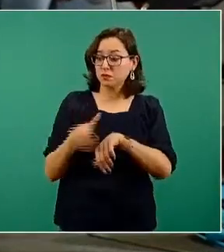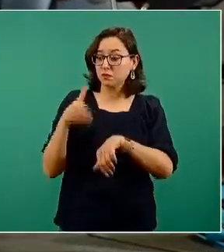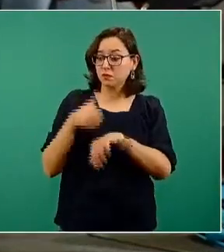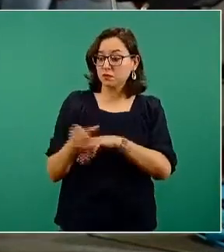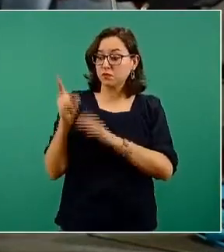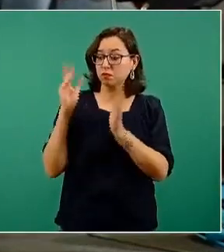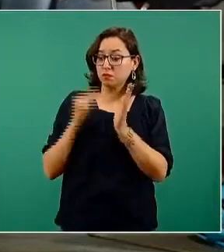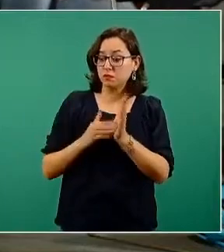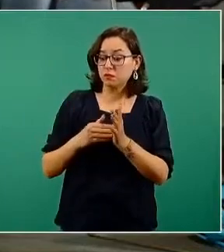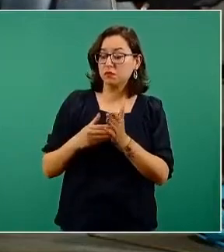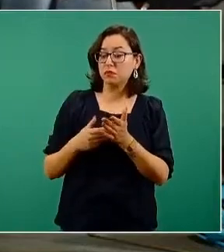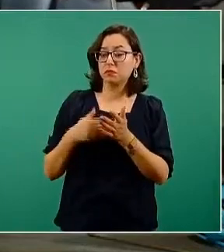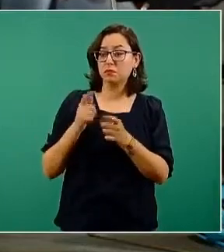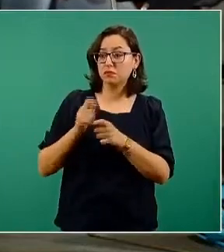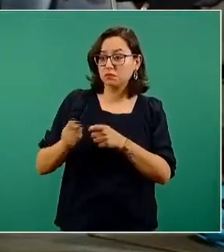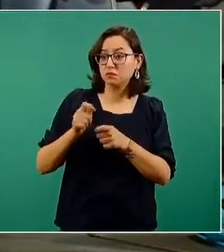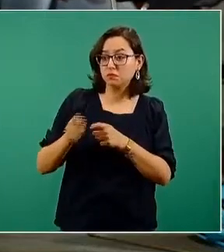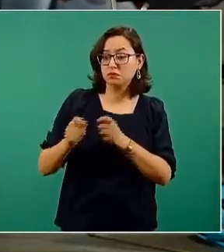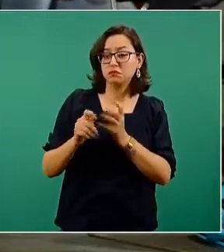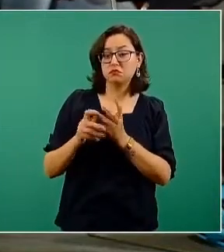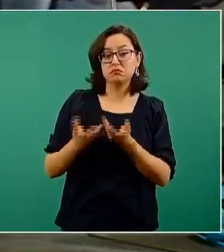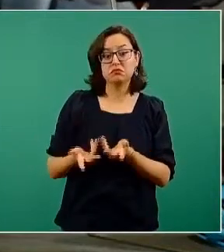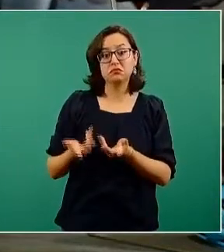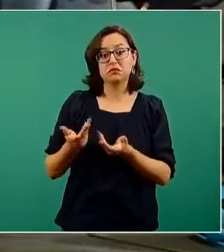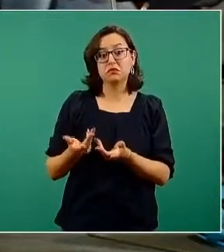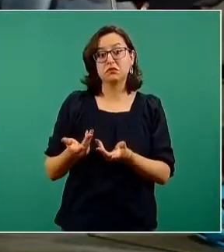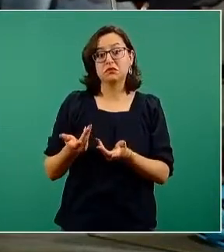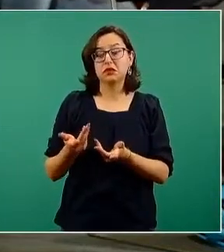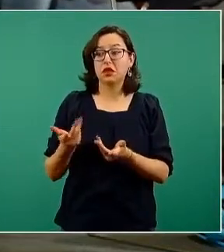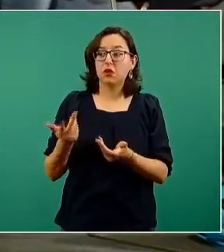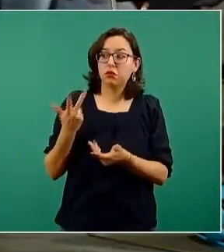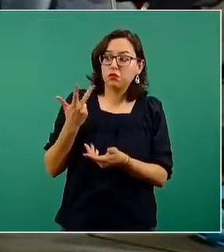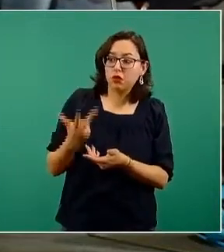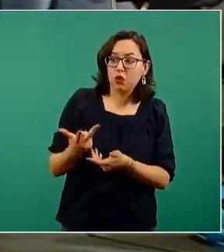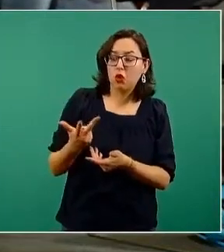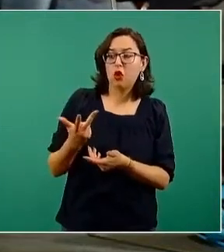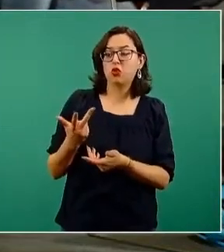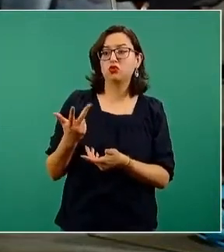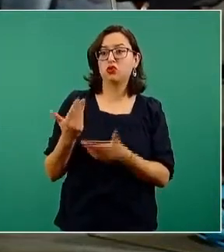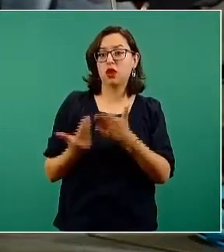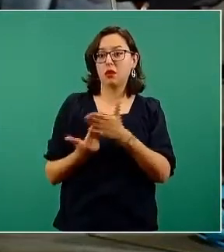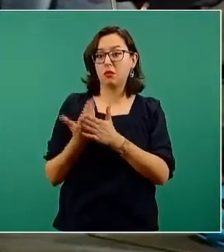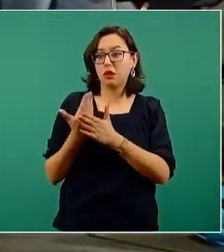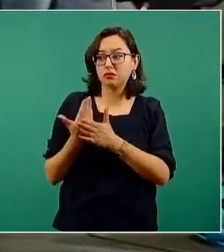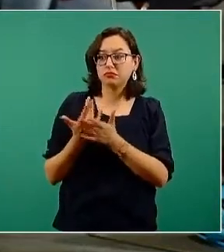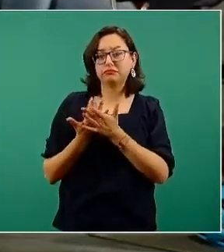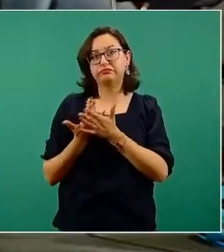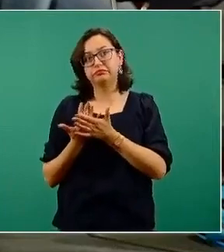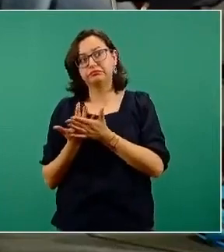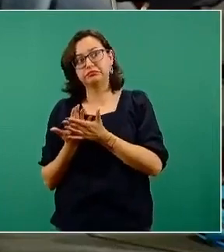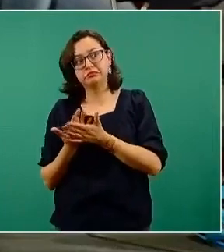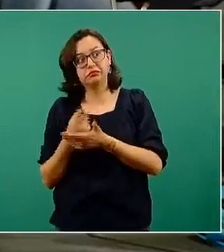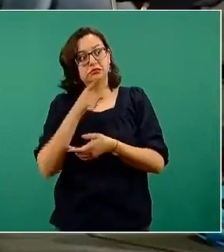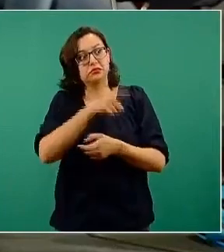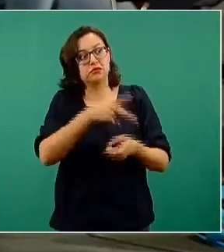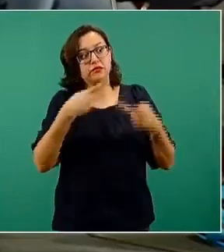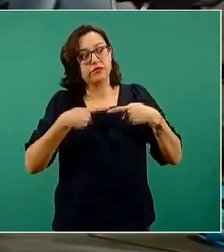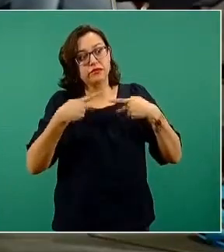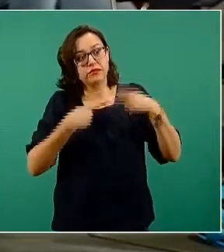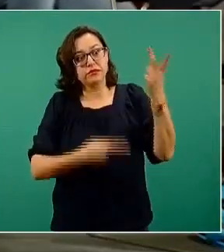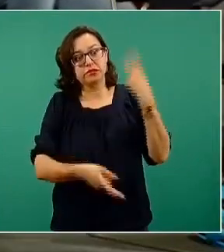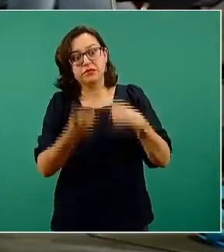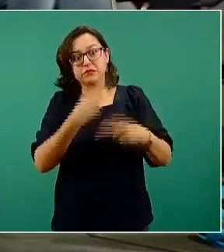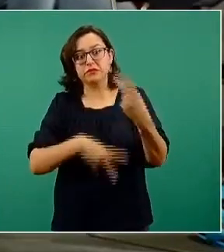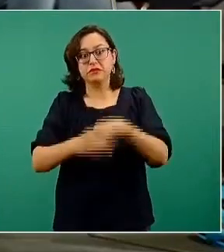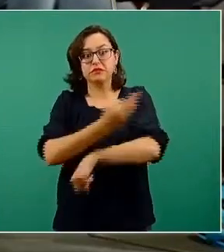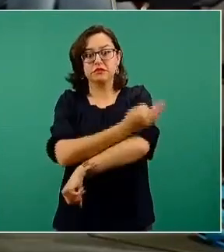poder ser vacunados. Llegaron con casi 3 horas de retraso las personas que tenían que o que tienen que